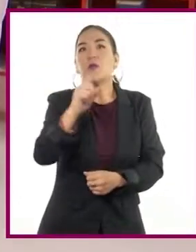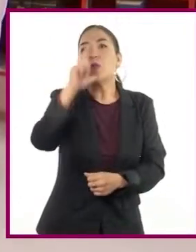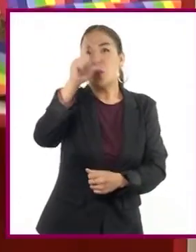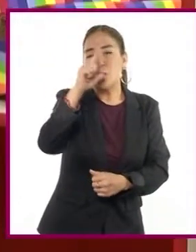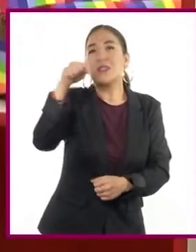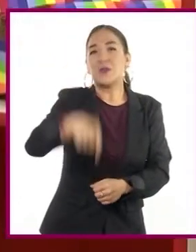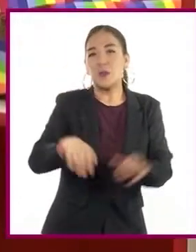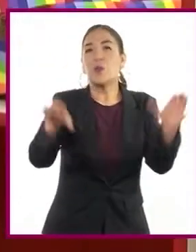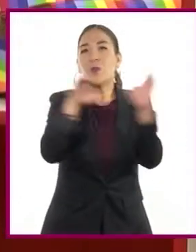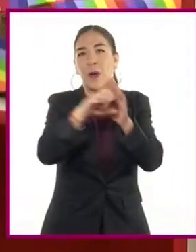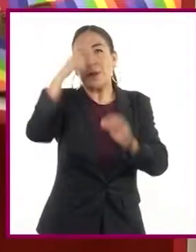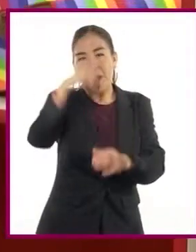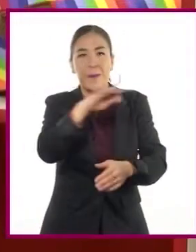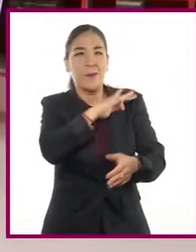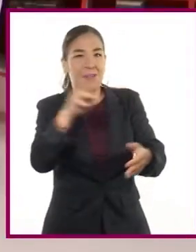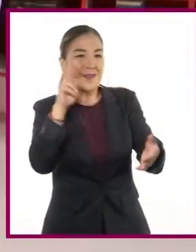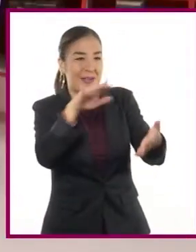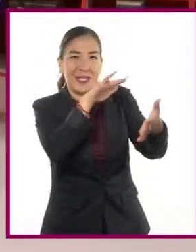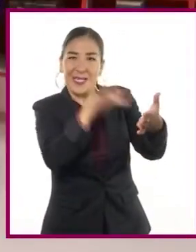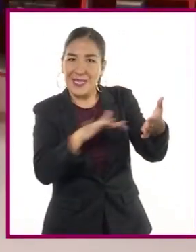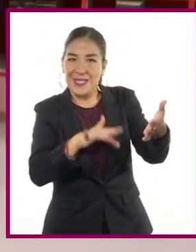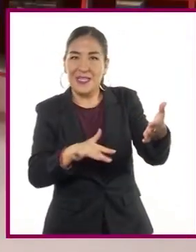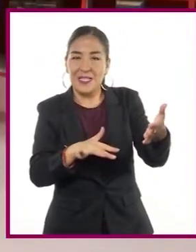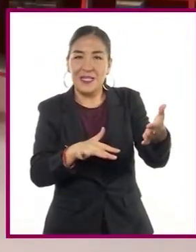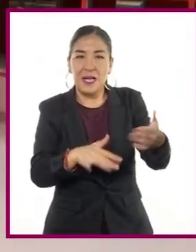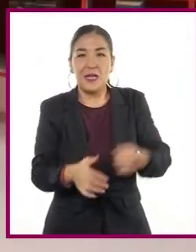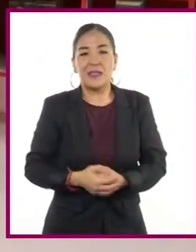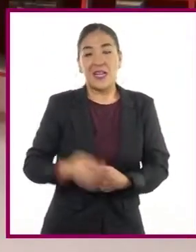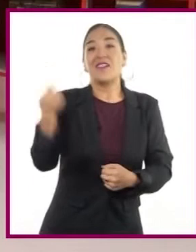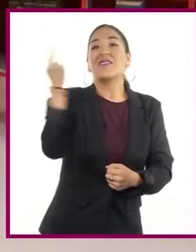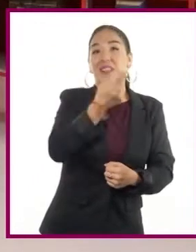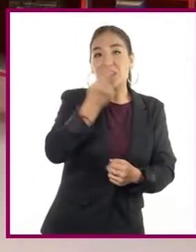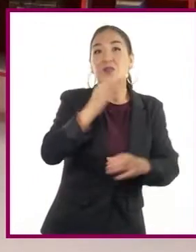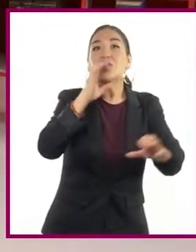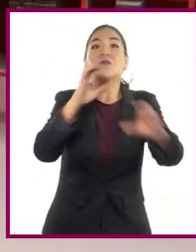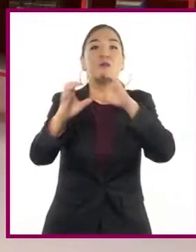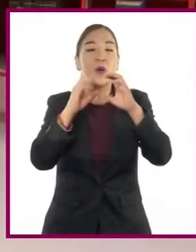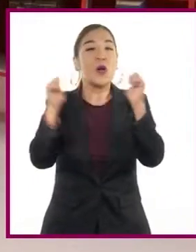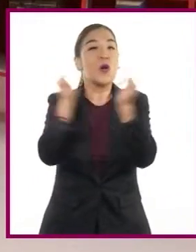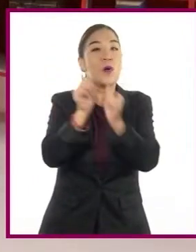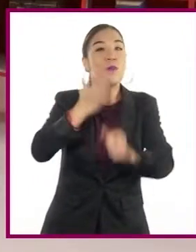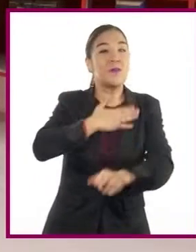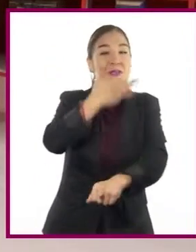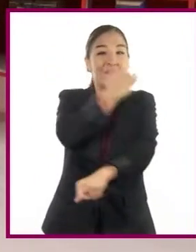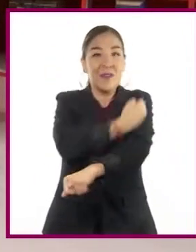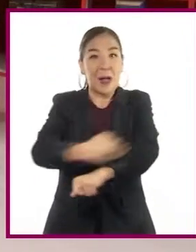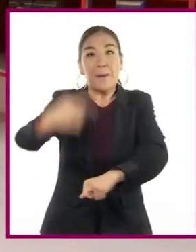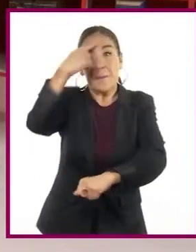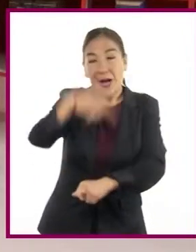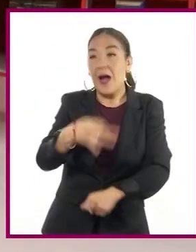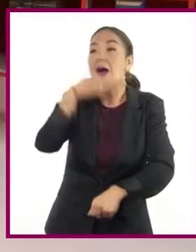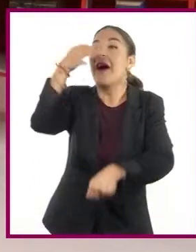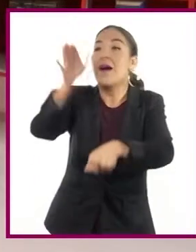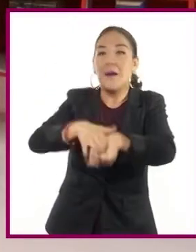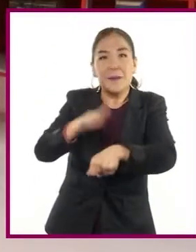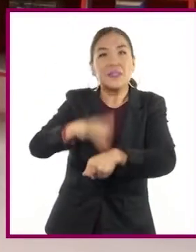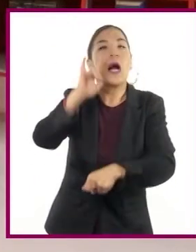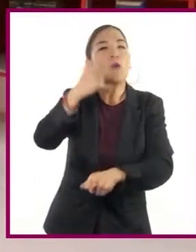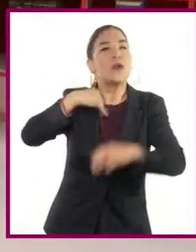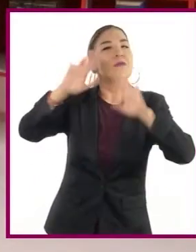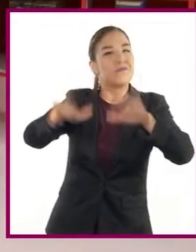cuarto para poder leer. Necesito comunicarme con mi familia para avisar la hora en que llegaré a